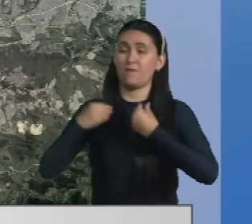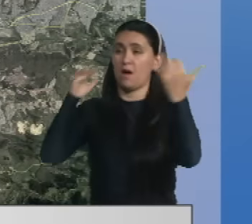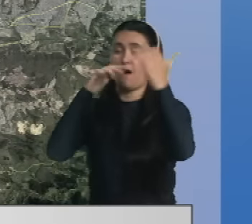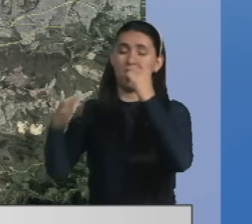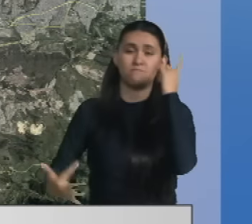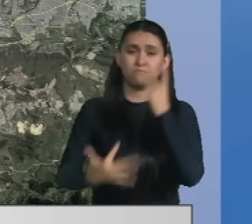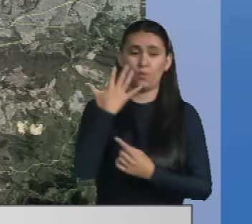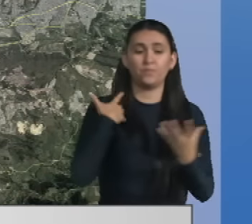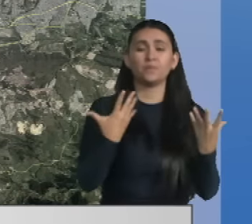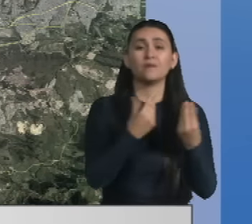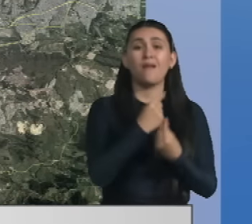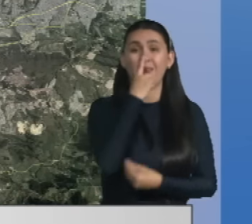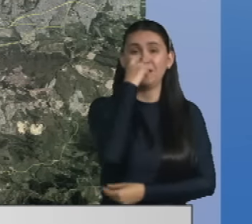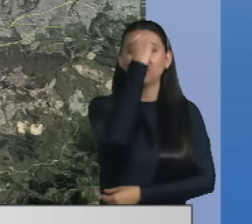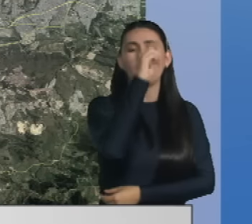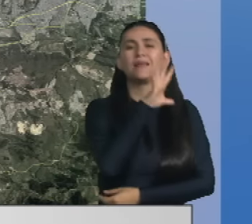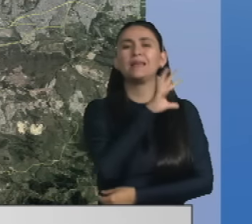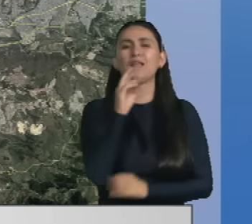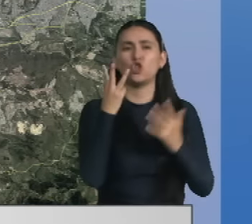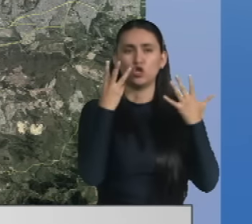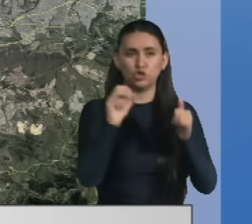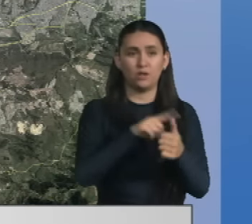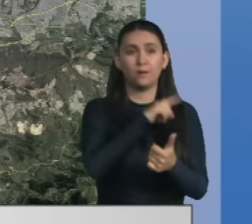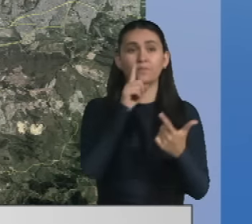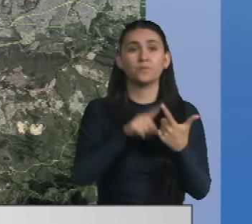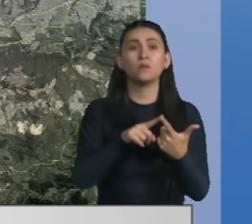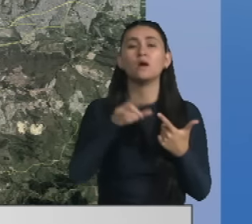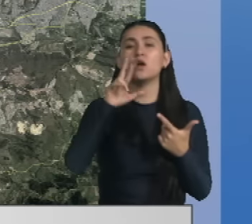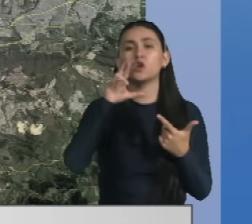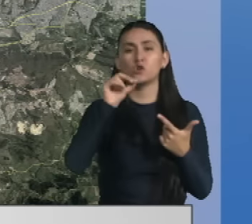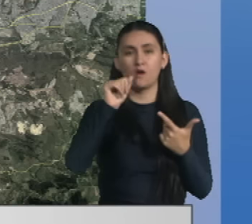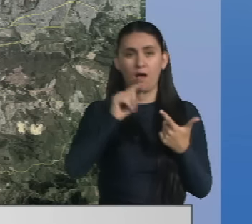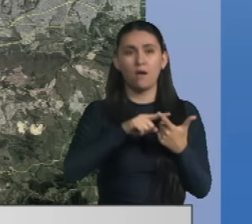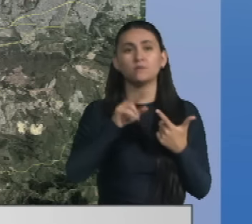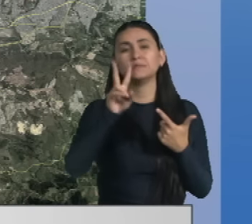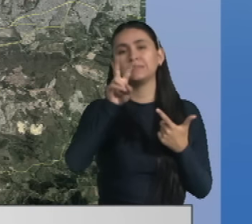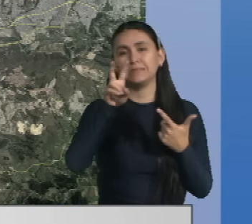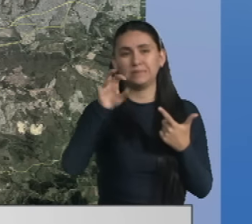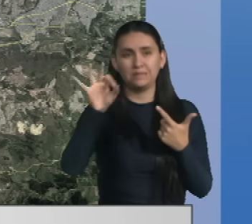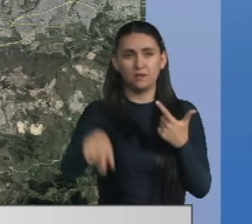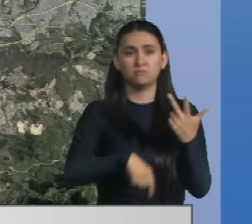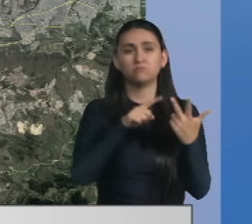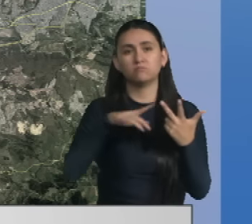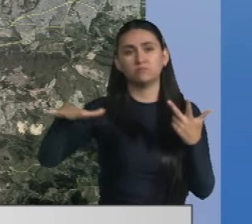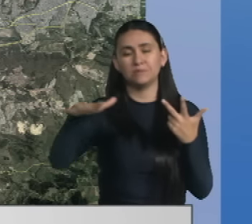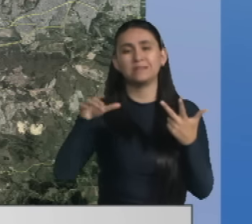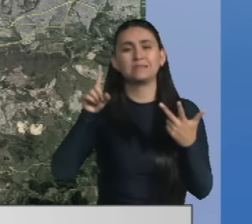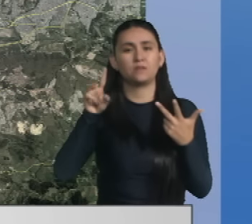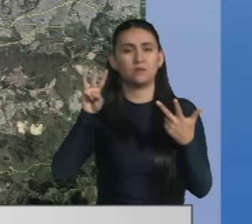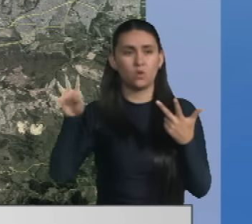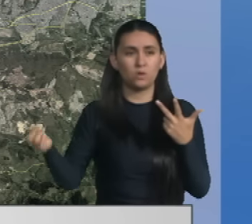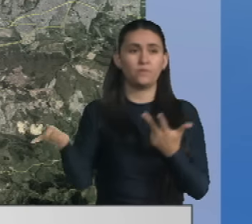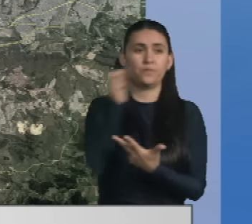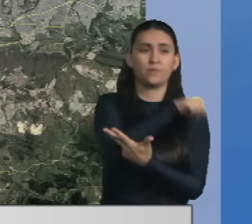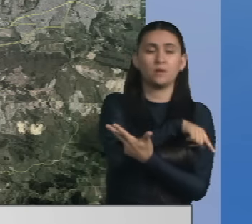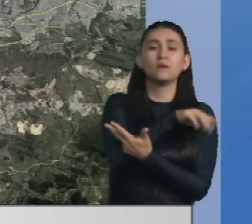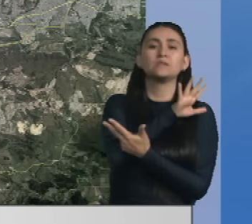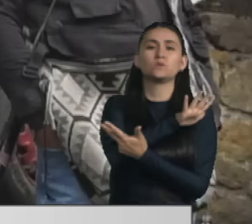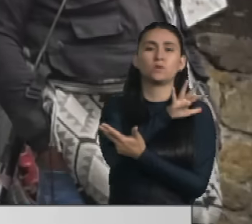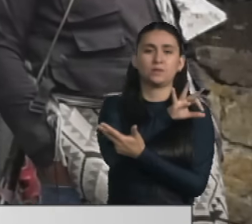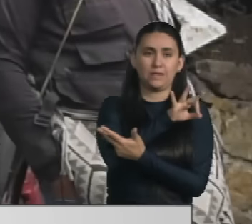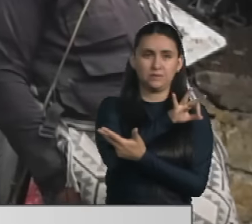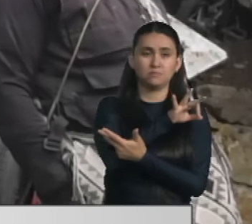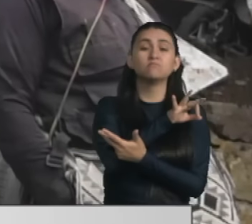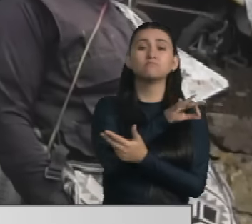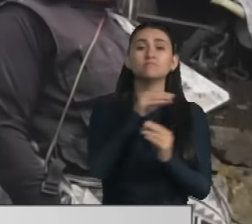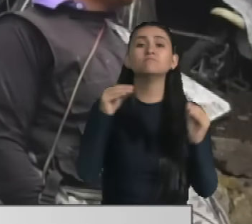Nacional hay 589, en la UPI La Rioja 773, en el Buen Samaritano 134, en la UPI La Florida 453